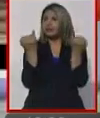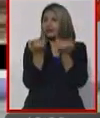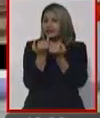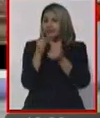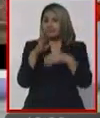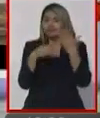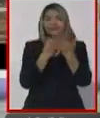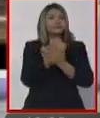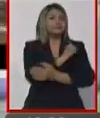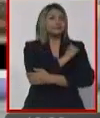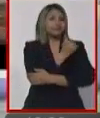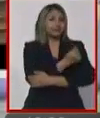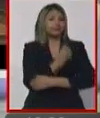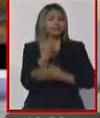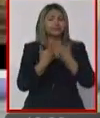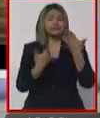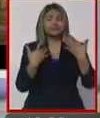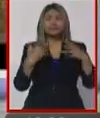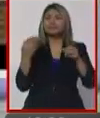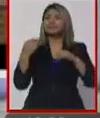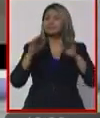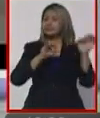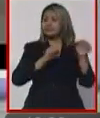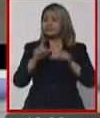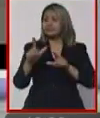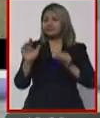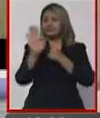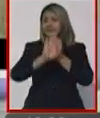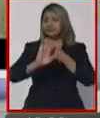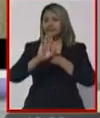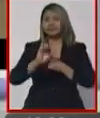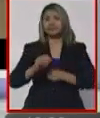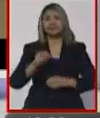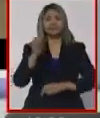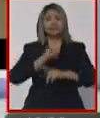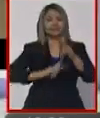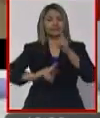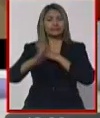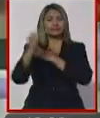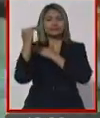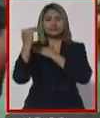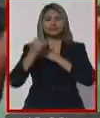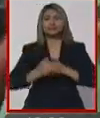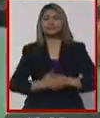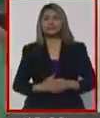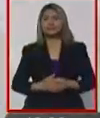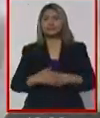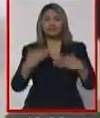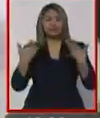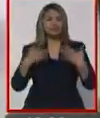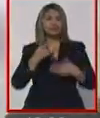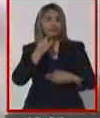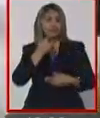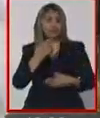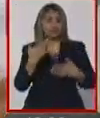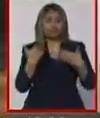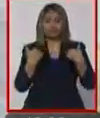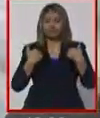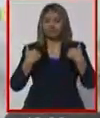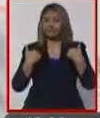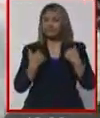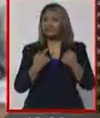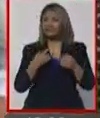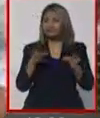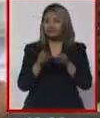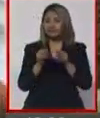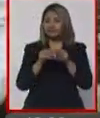instituciones y por todas las autoridades que han decidido estar dispuestas a defender nuestro pueblo. Usted escuchó, Catalina, entonces es el manifiesto que acaba de